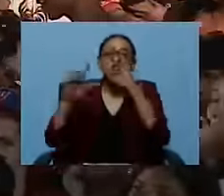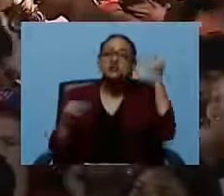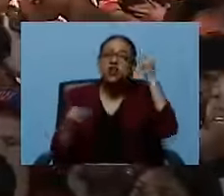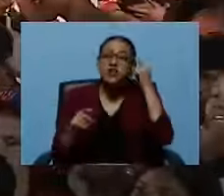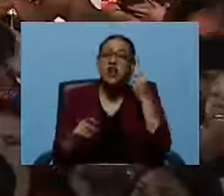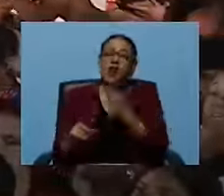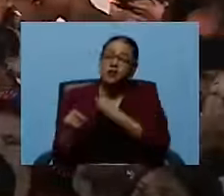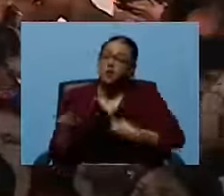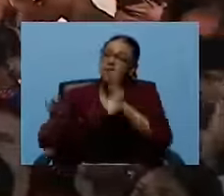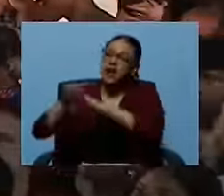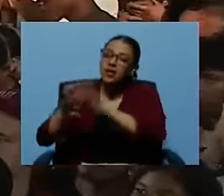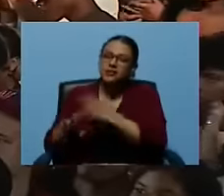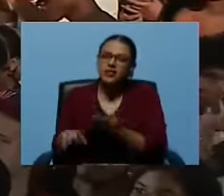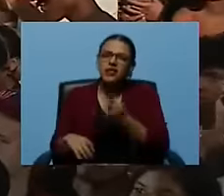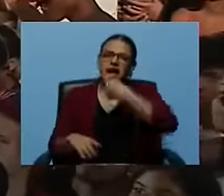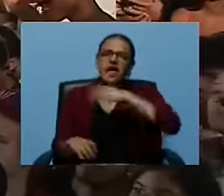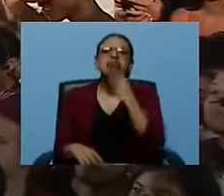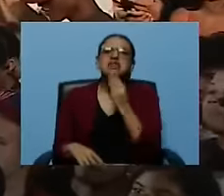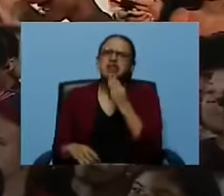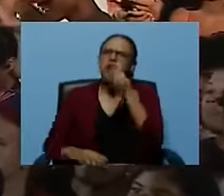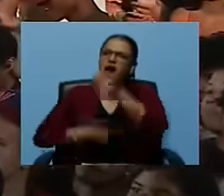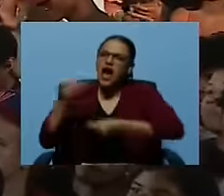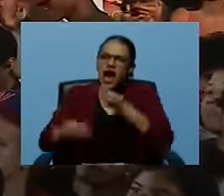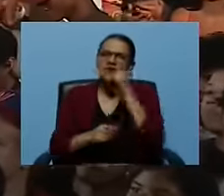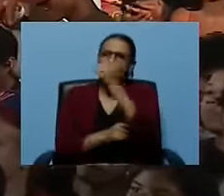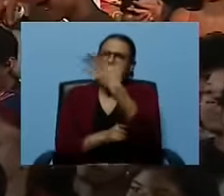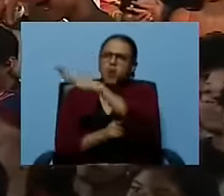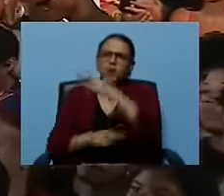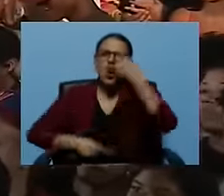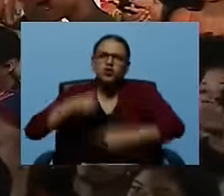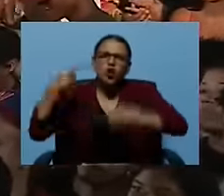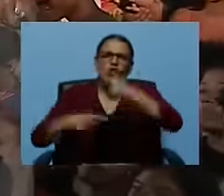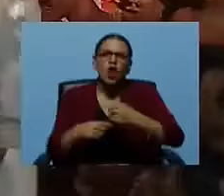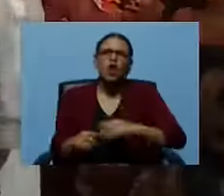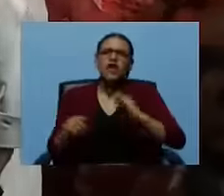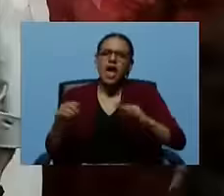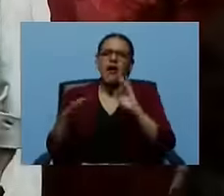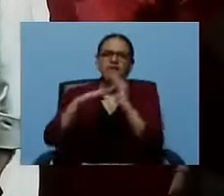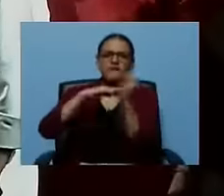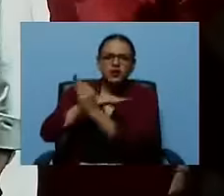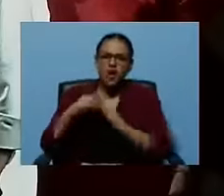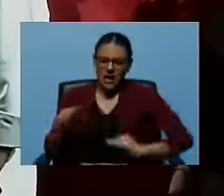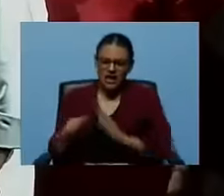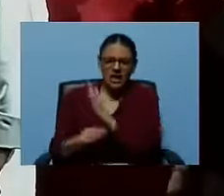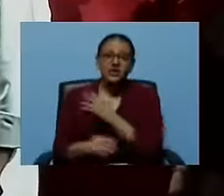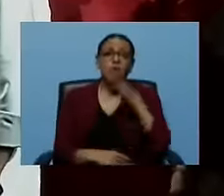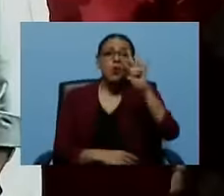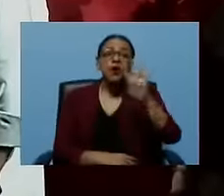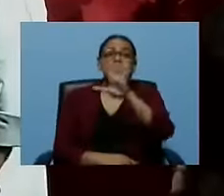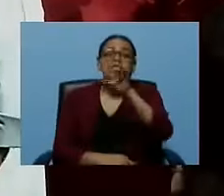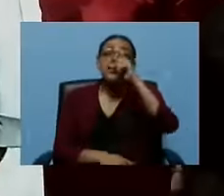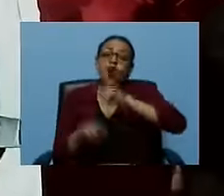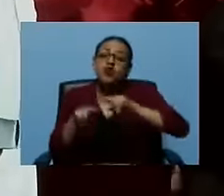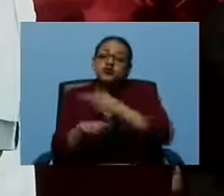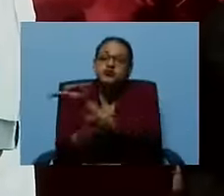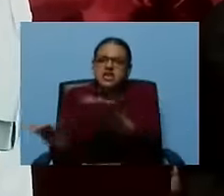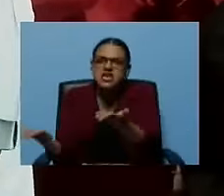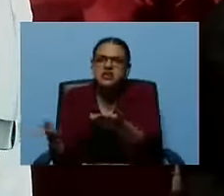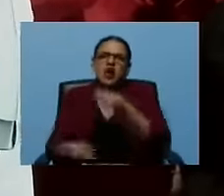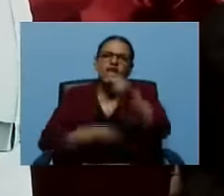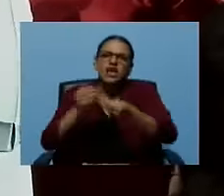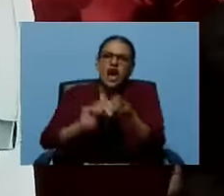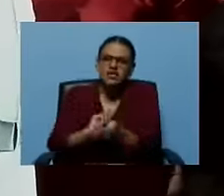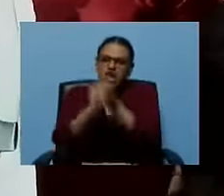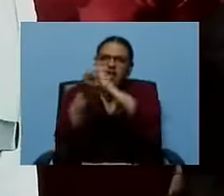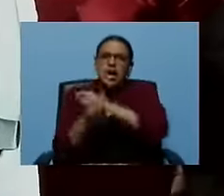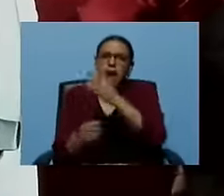presidente. Israel asesinaba diariamente en la Franja de Gaza 45 niños, prácticamente convirtió la